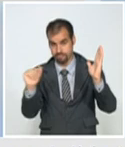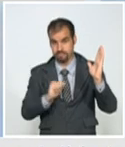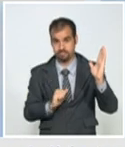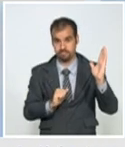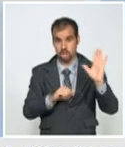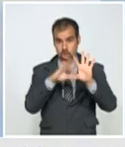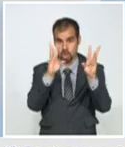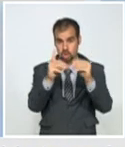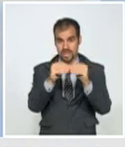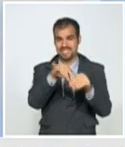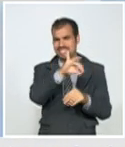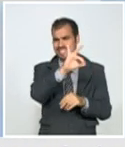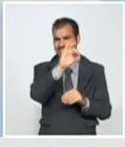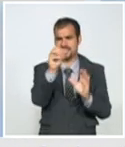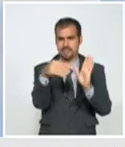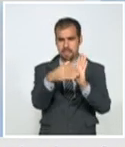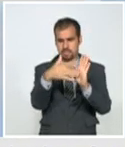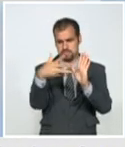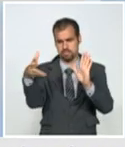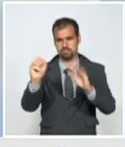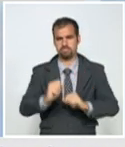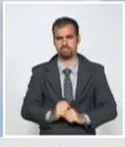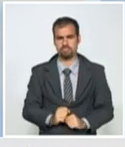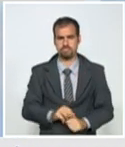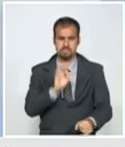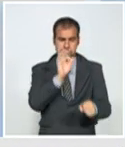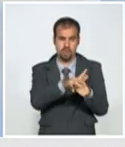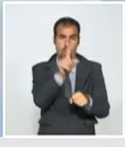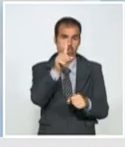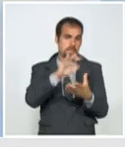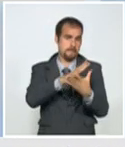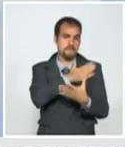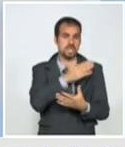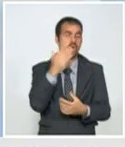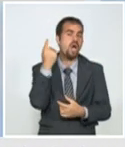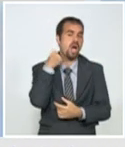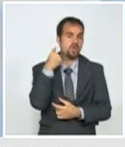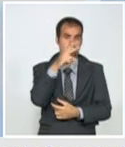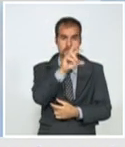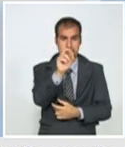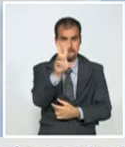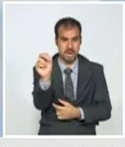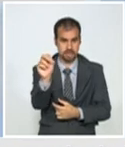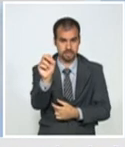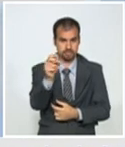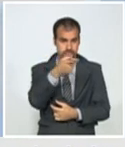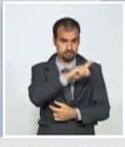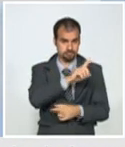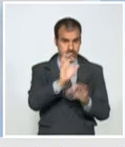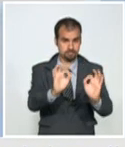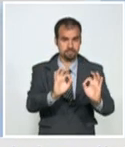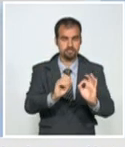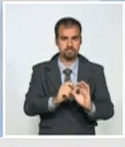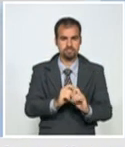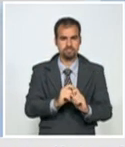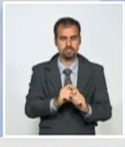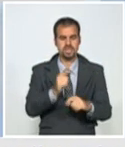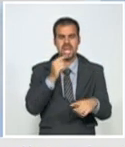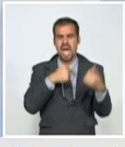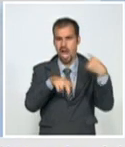país, el 11 de marzo del 2020, y de ellos se mantienen ingresados